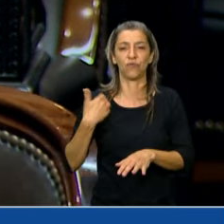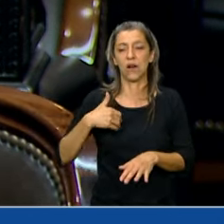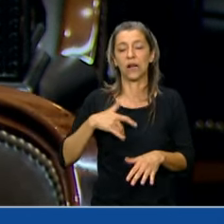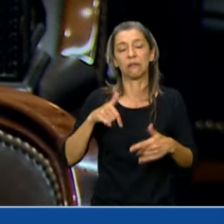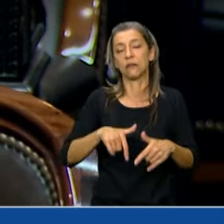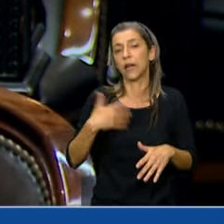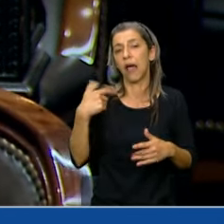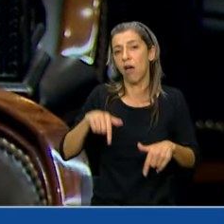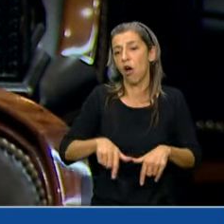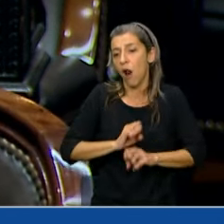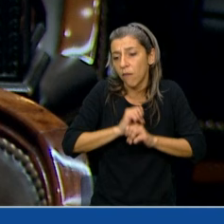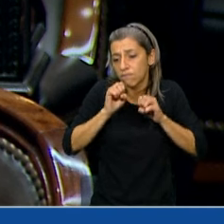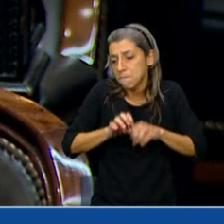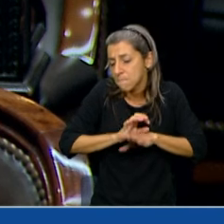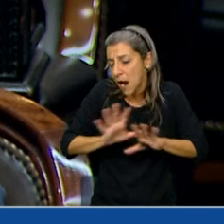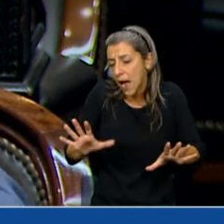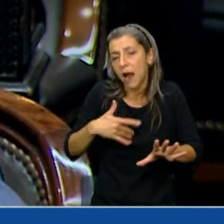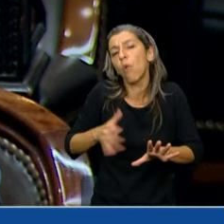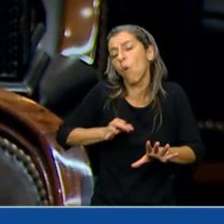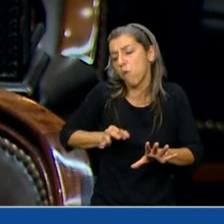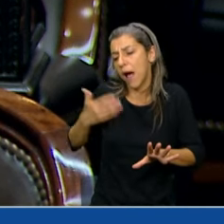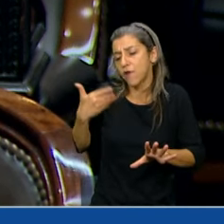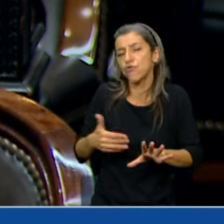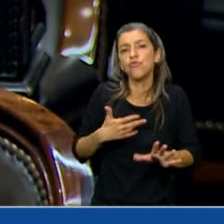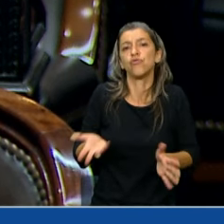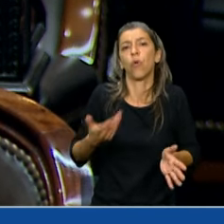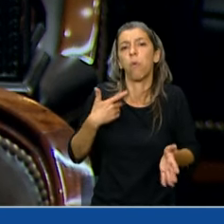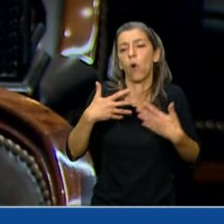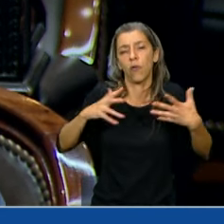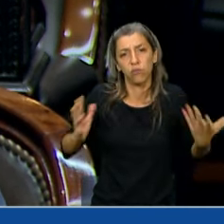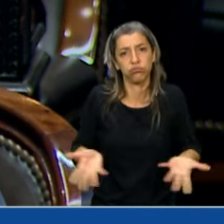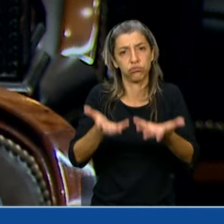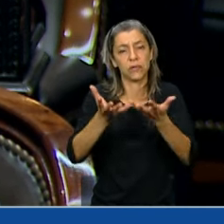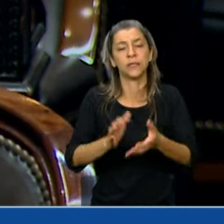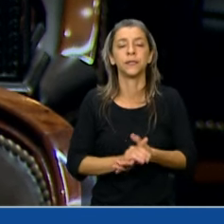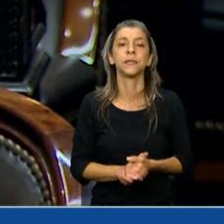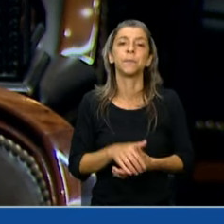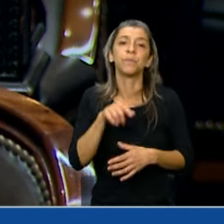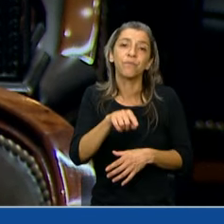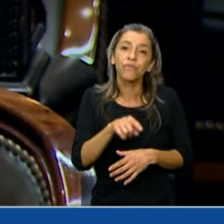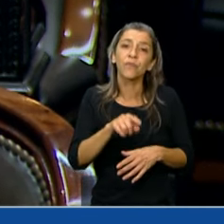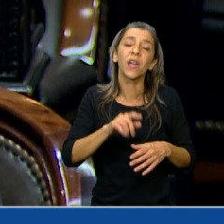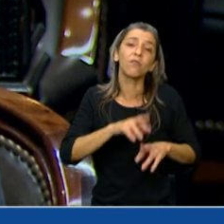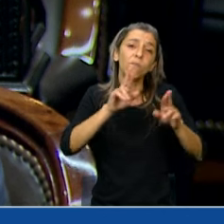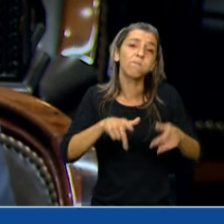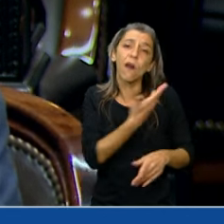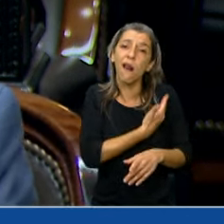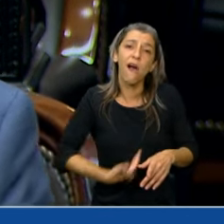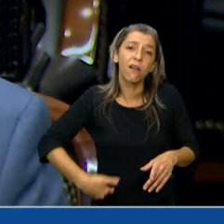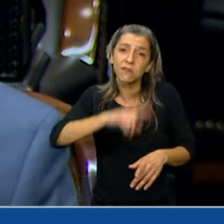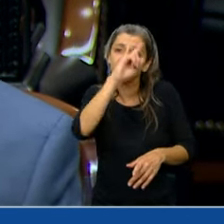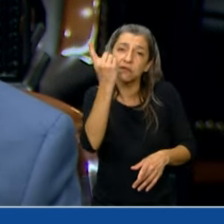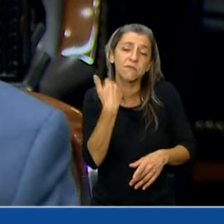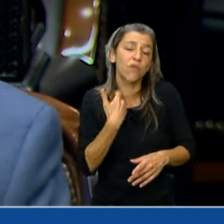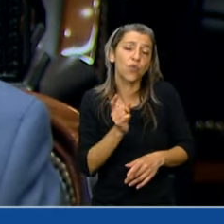lamentablemente estamos hace varios años pero no será Lamentablemente esto una política de estado y eso me